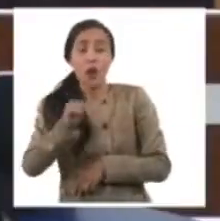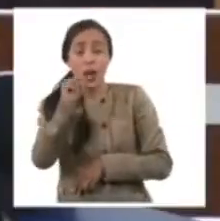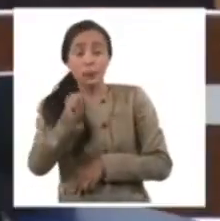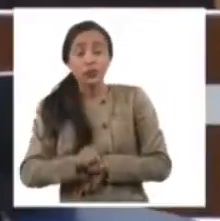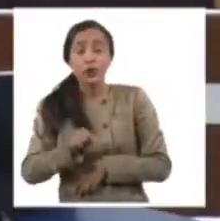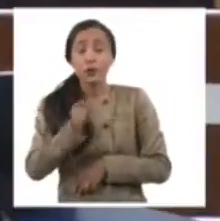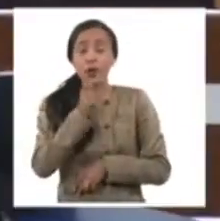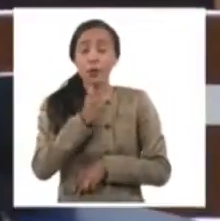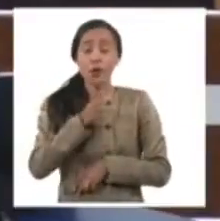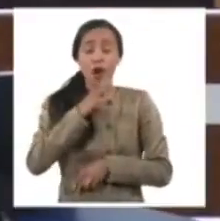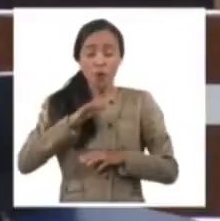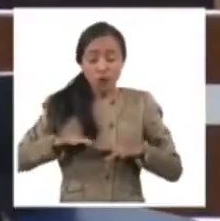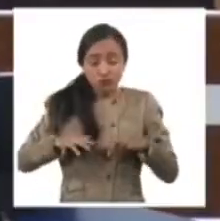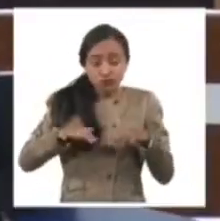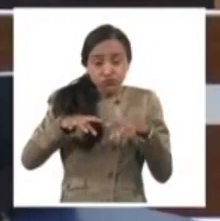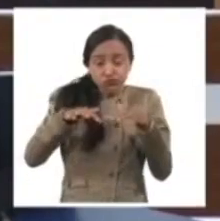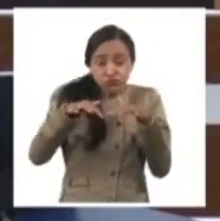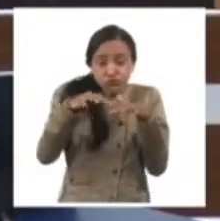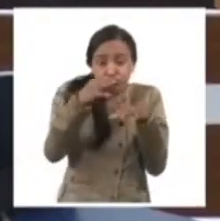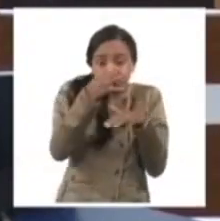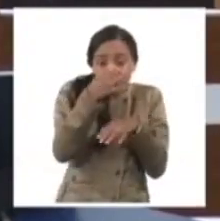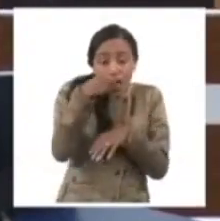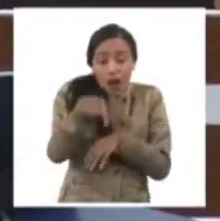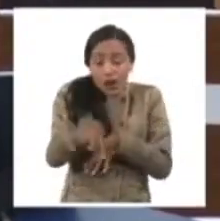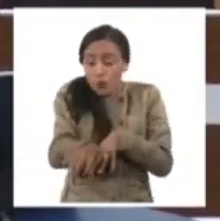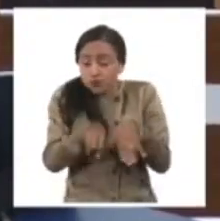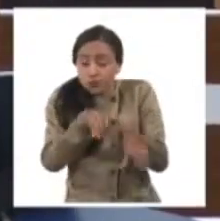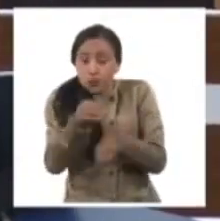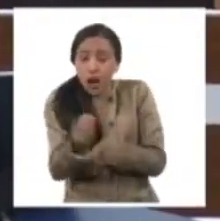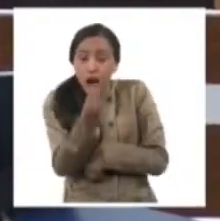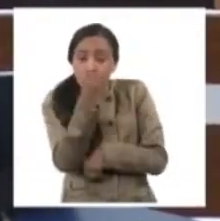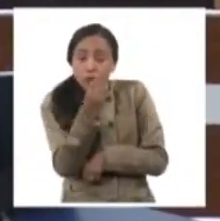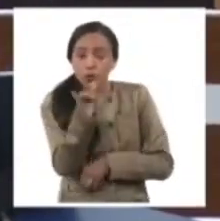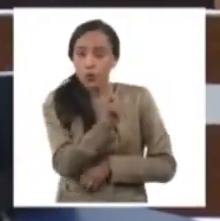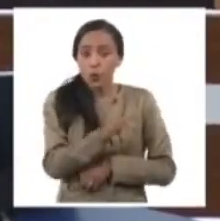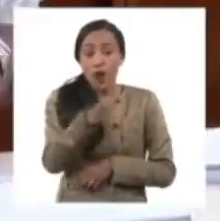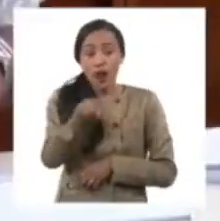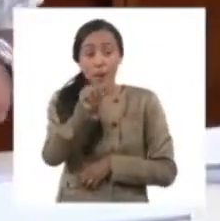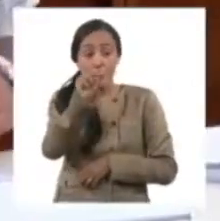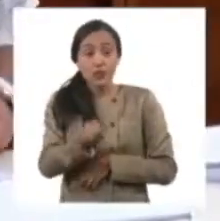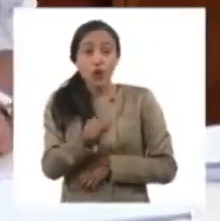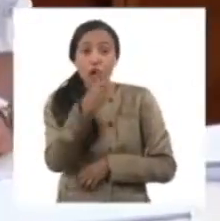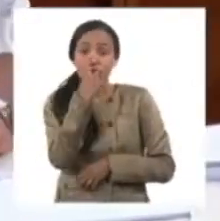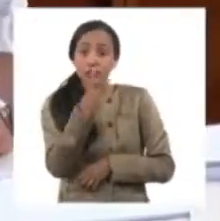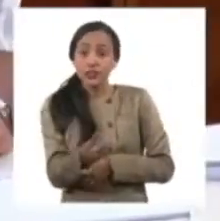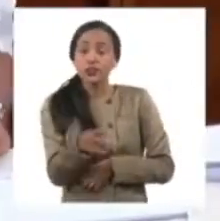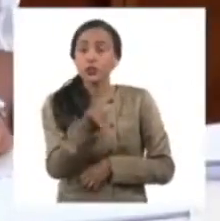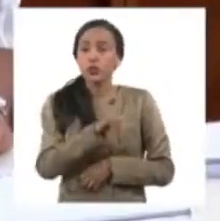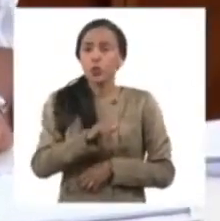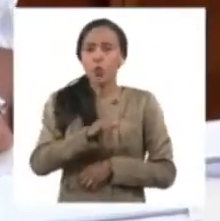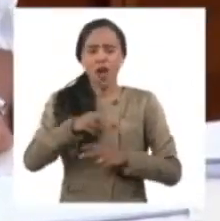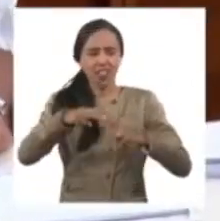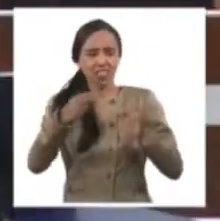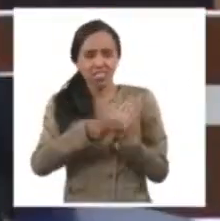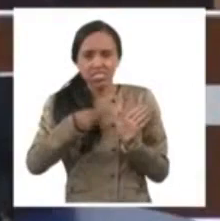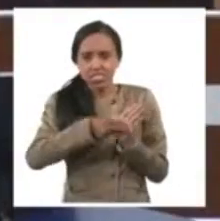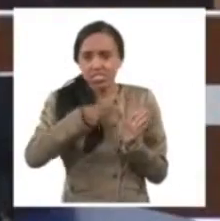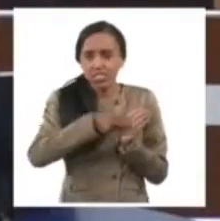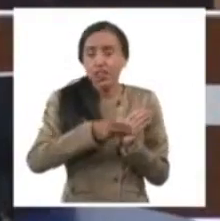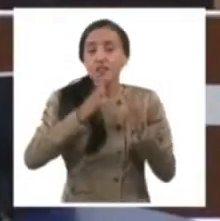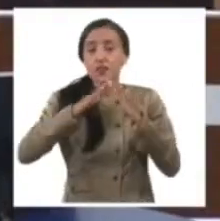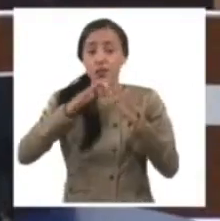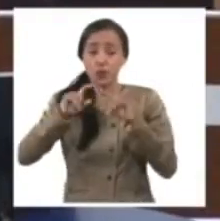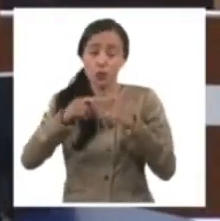cosechando alimentos, los que están trabajando en las afectaciones en viales y en viviendas por las intensas lluvias, los que